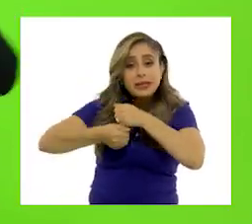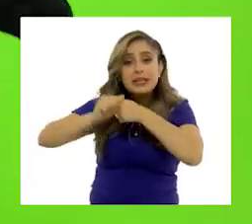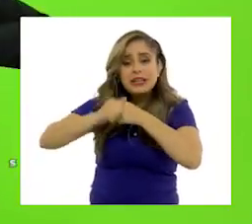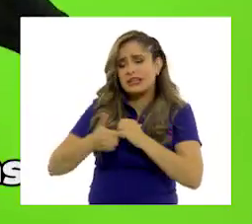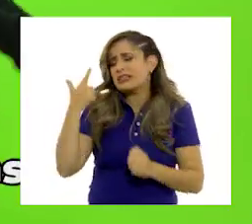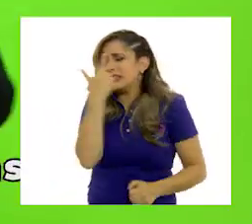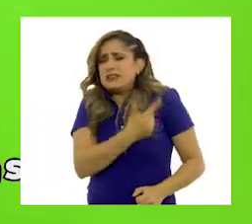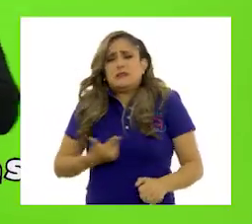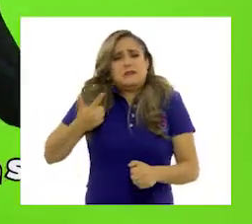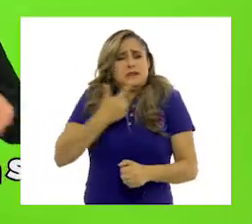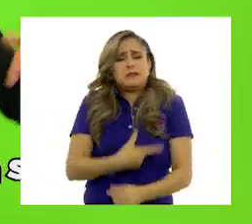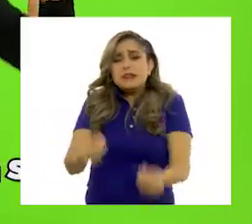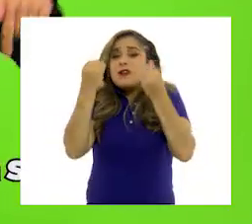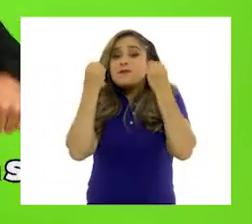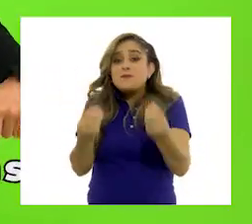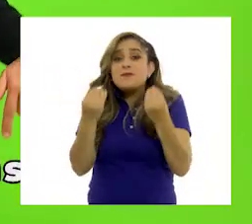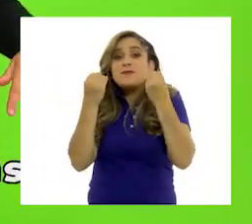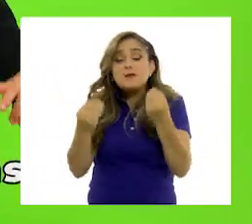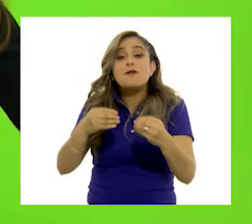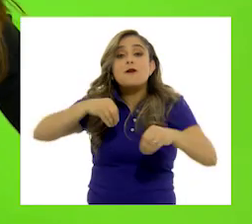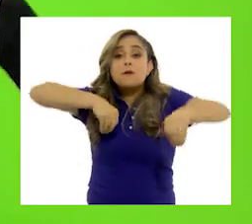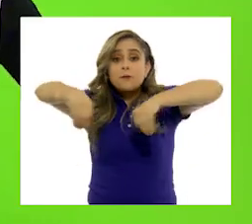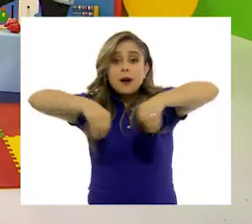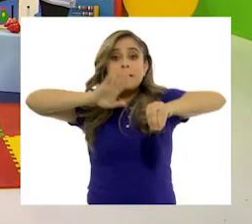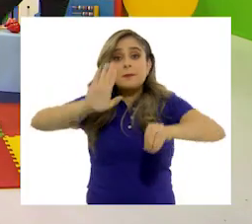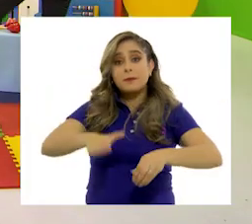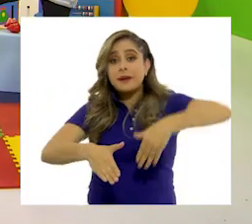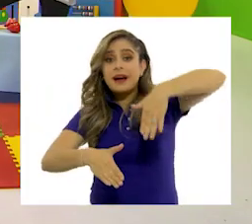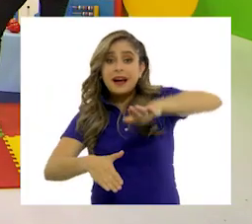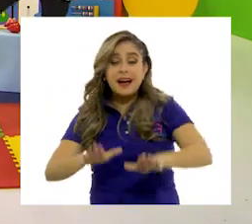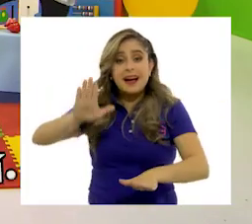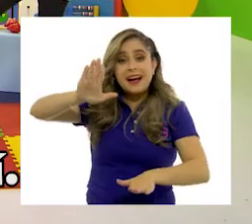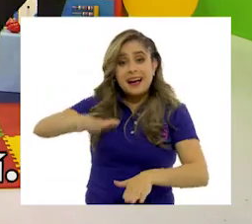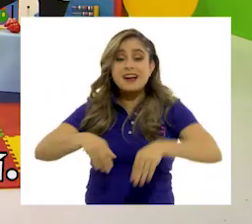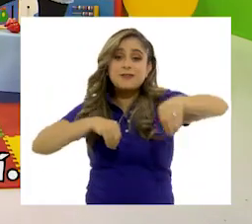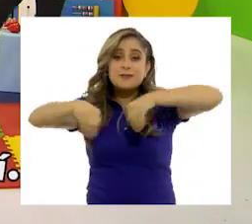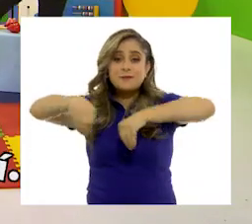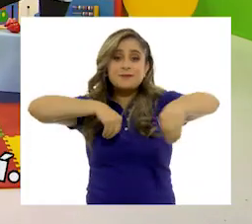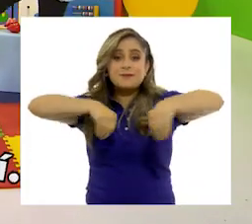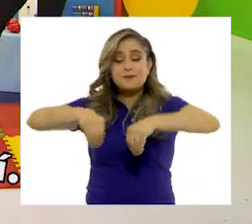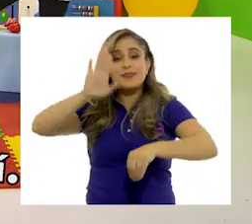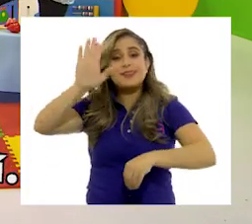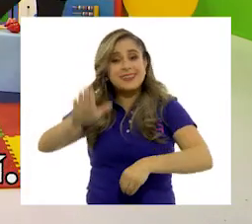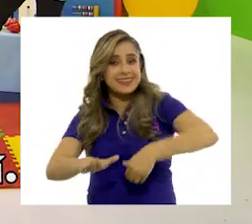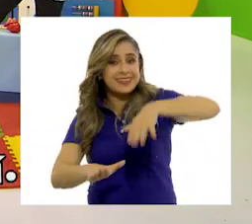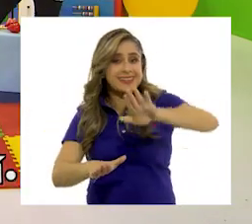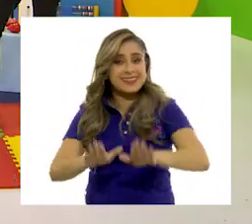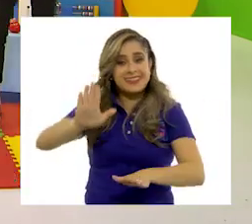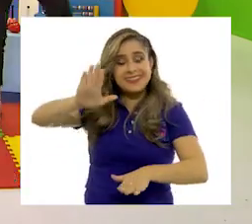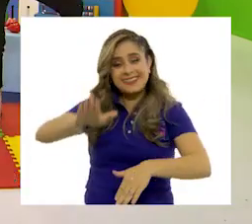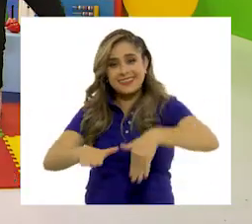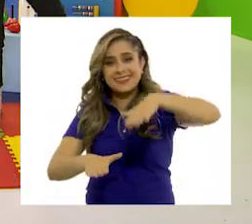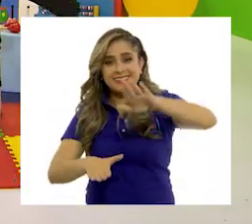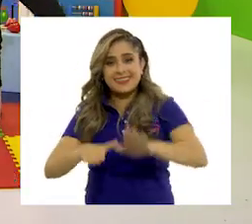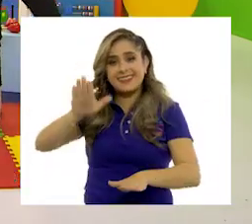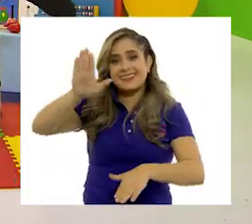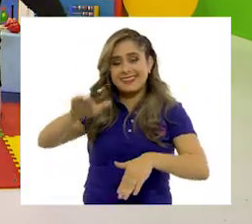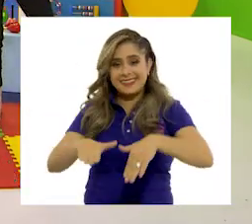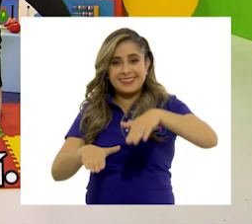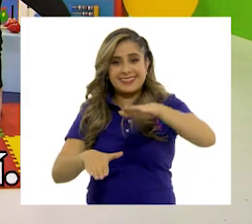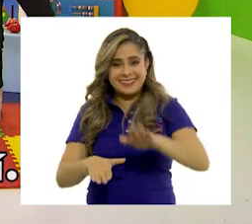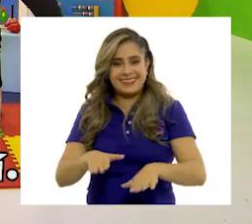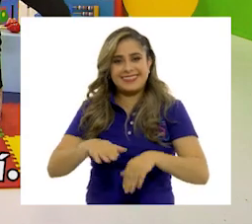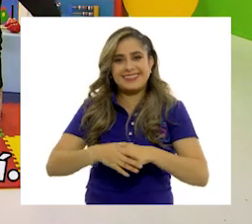gusta tanto que mueve las patitas. Así, así, así, las patitas mueve así. Así,